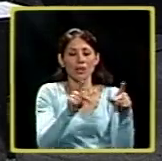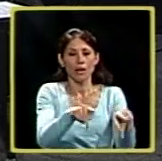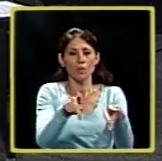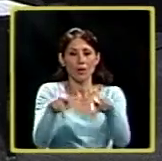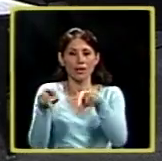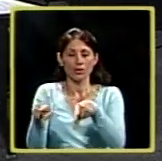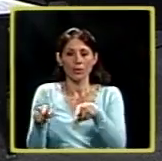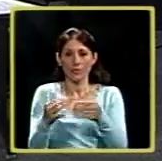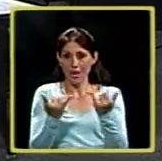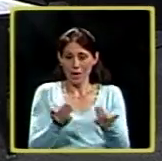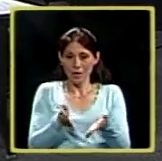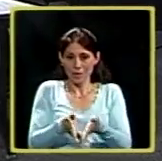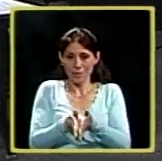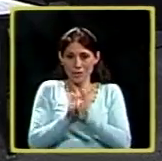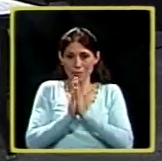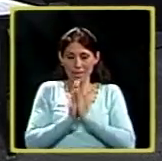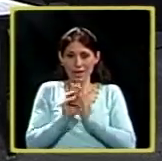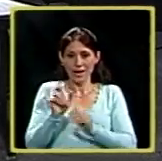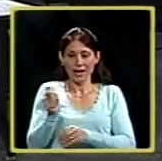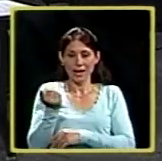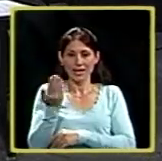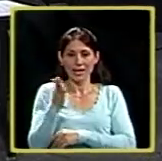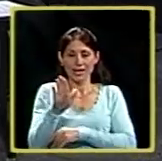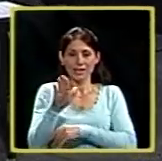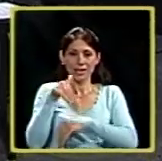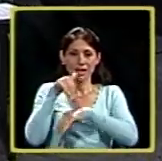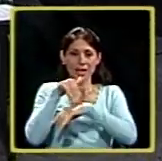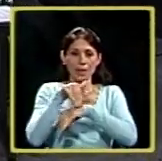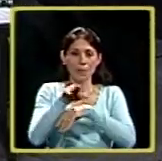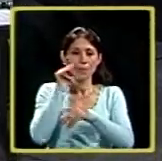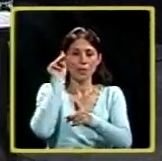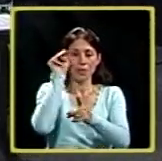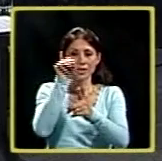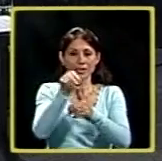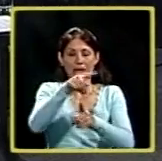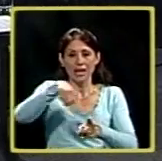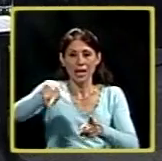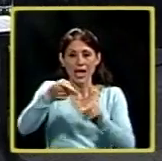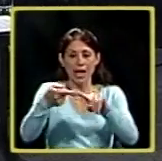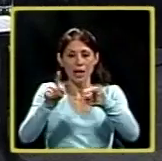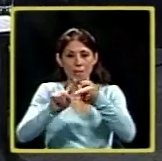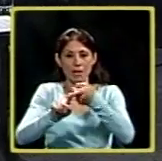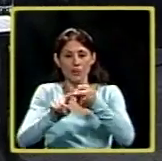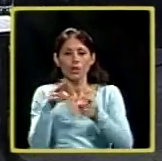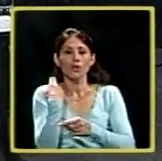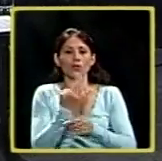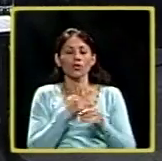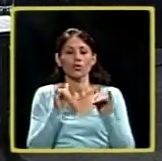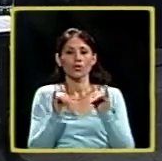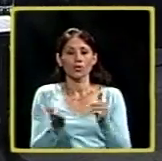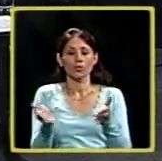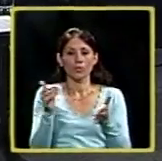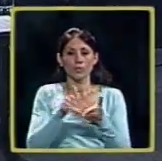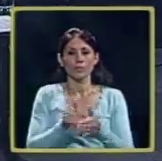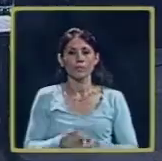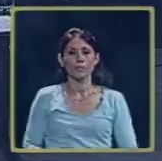pedirle al canal que le dé a las amigas y amigos, doctor, un mensaje que tiene para ellos y nosotros regresamos.